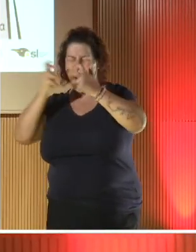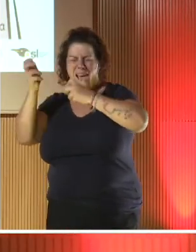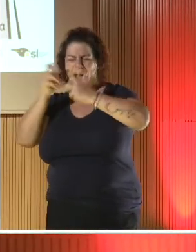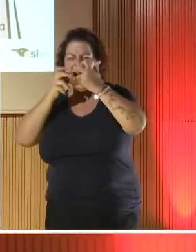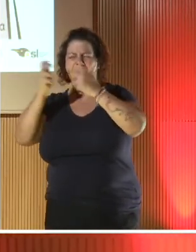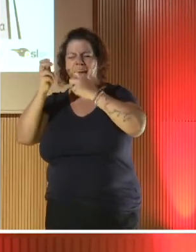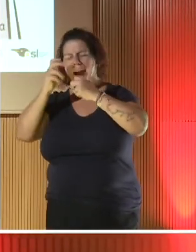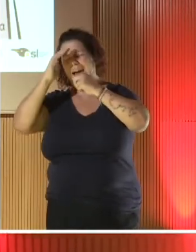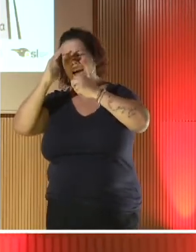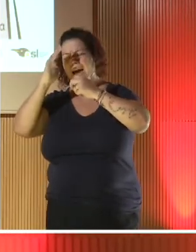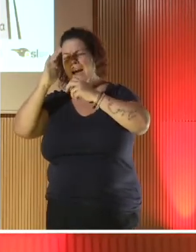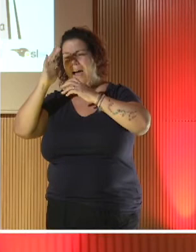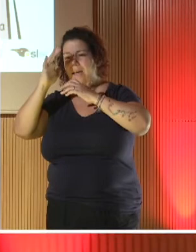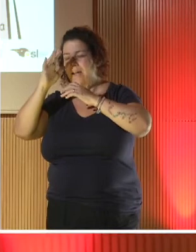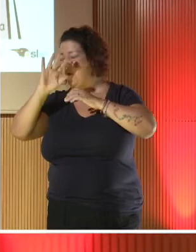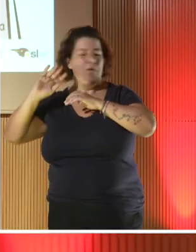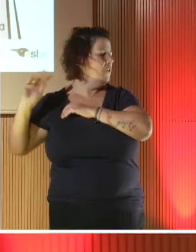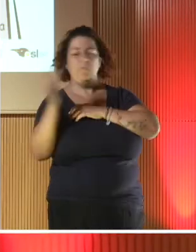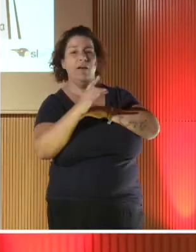que de pronto hizo, en dirección a la salchicha,